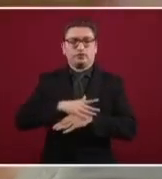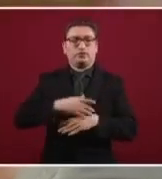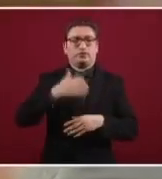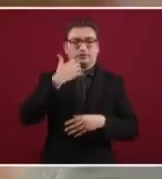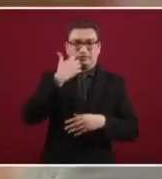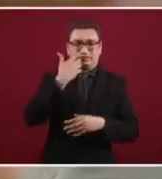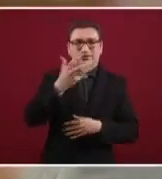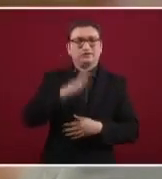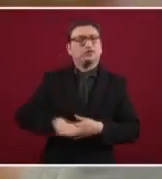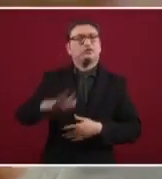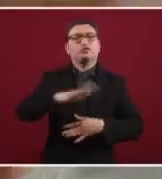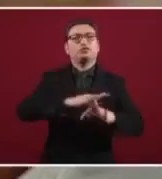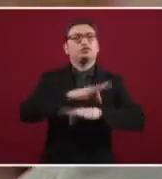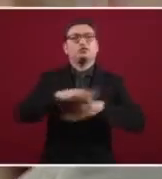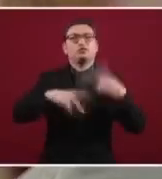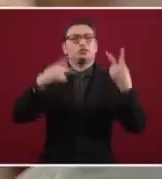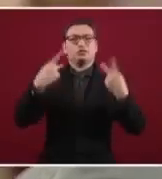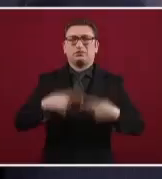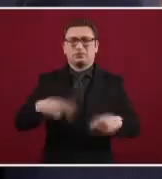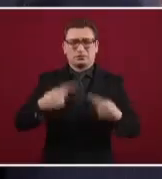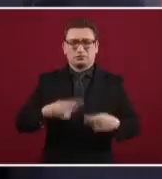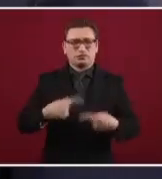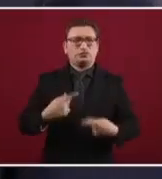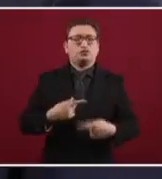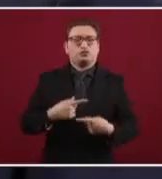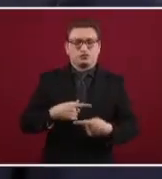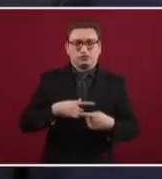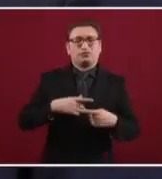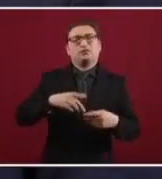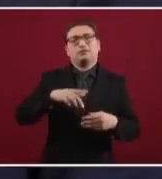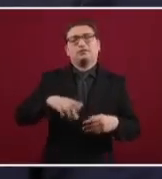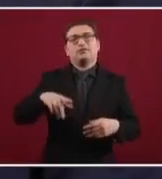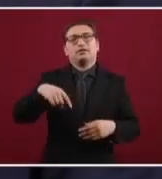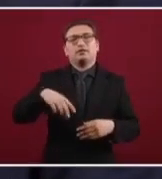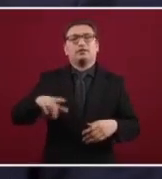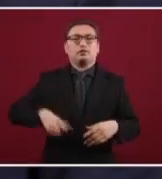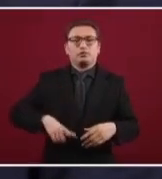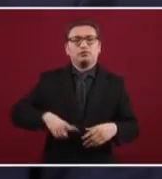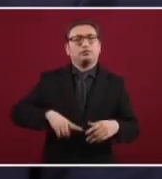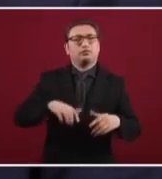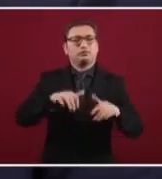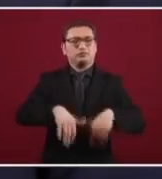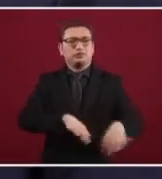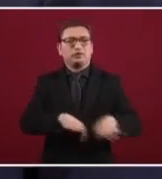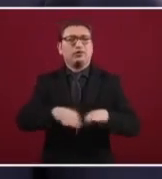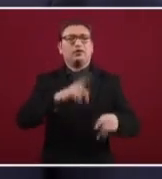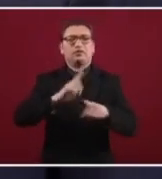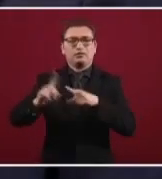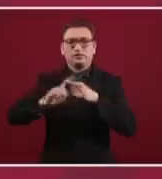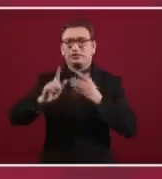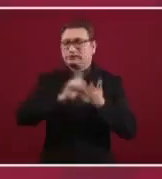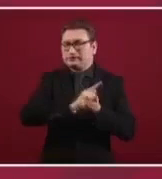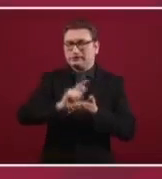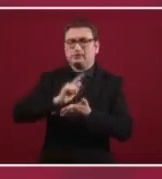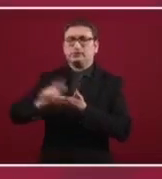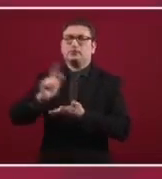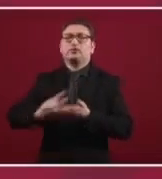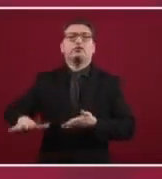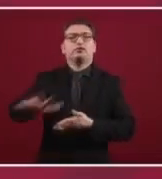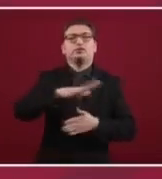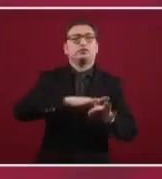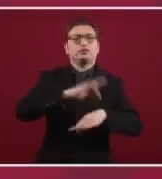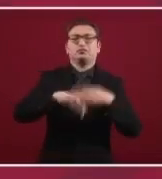moralizar la vida pública de México, purificar la vida pública de México. Eso es mucho mejor que